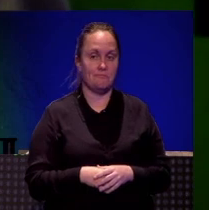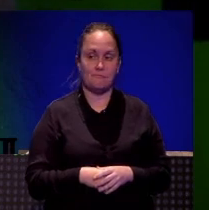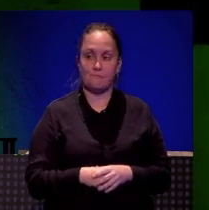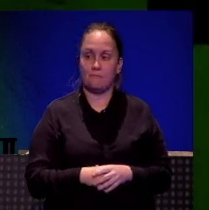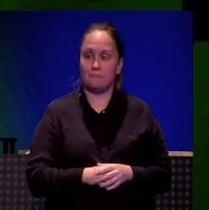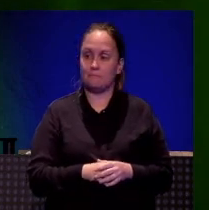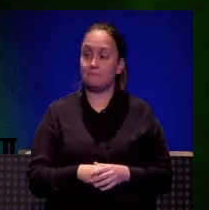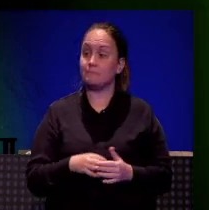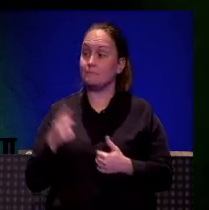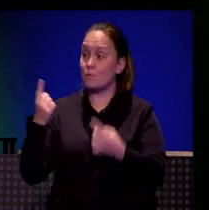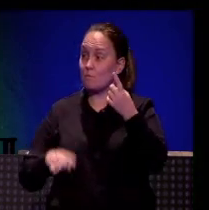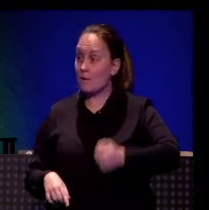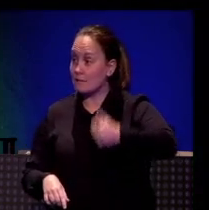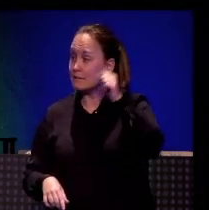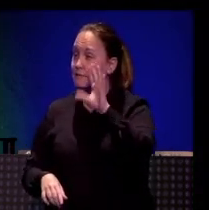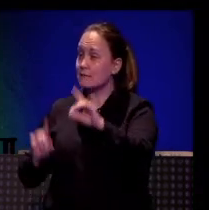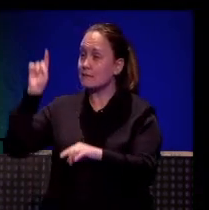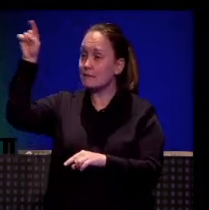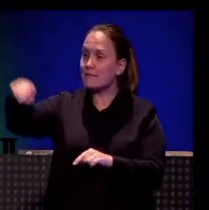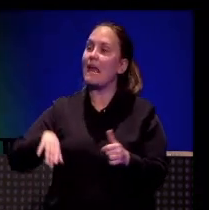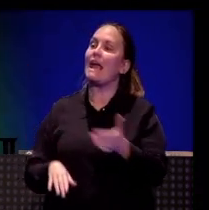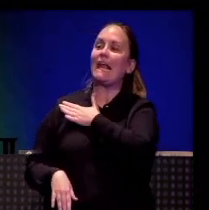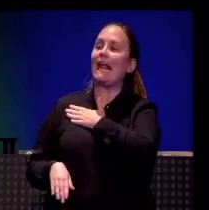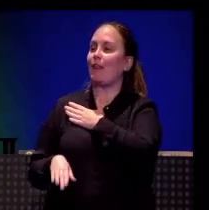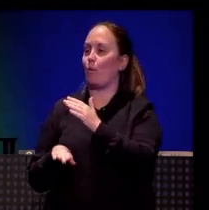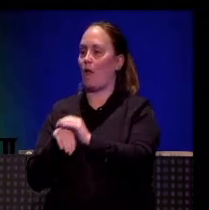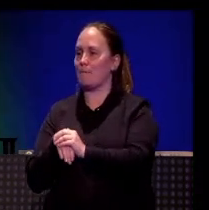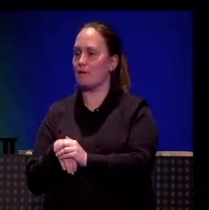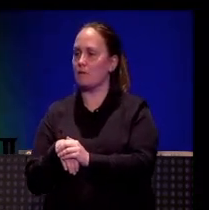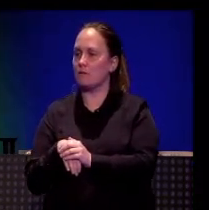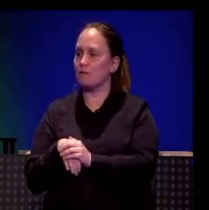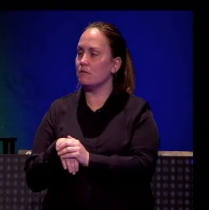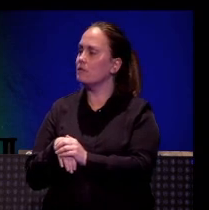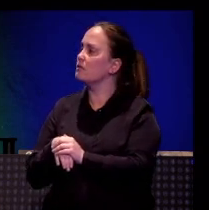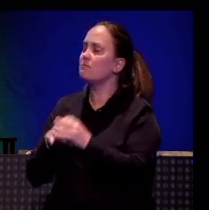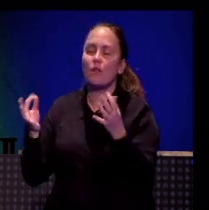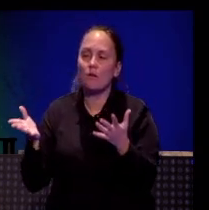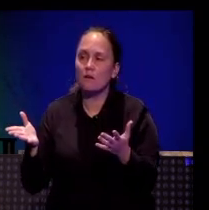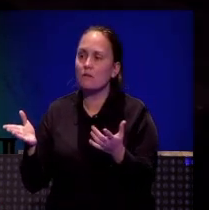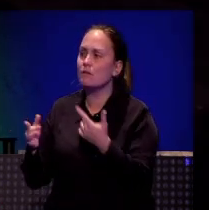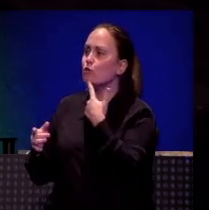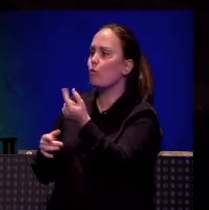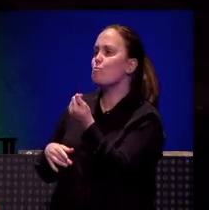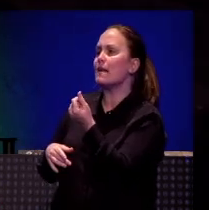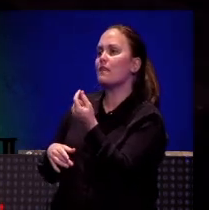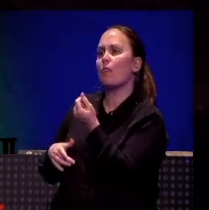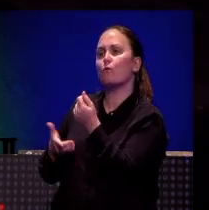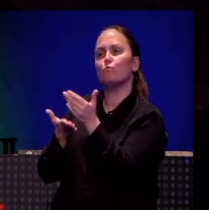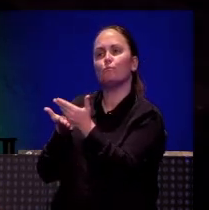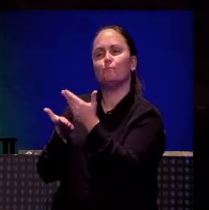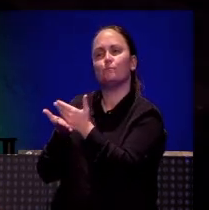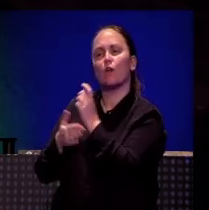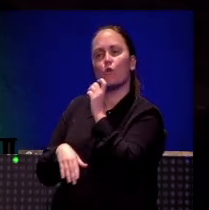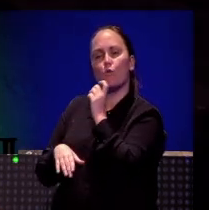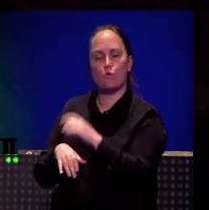alguien más sí querido amigo perdón pues sinceramente